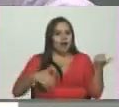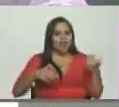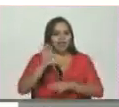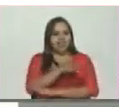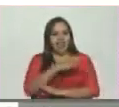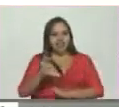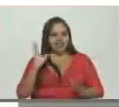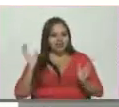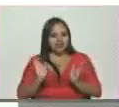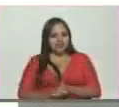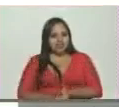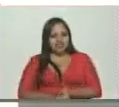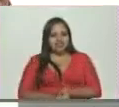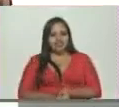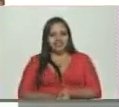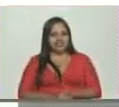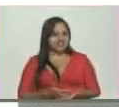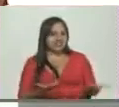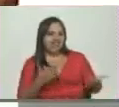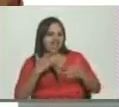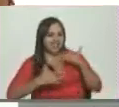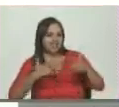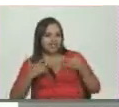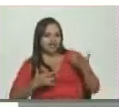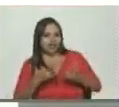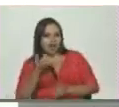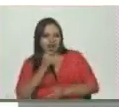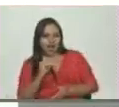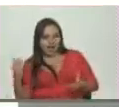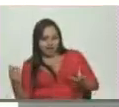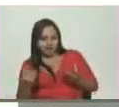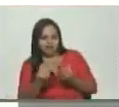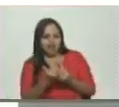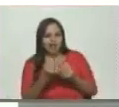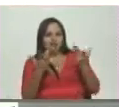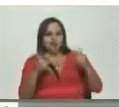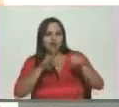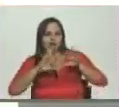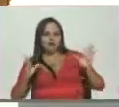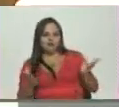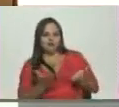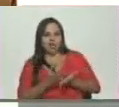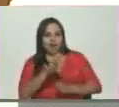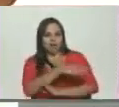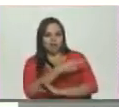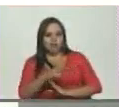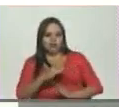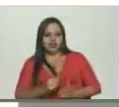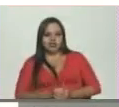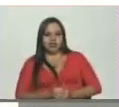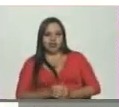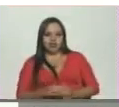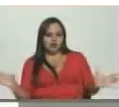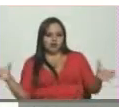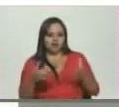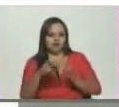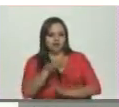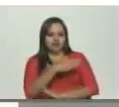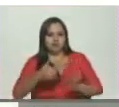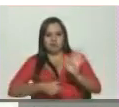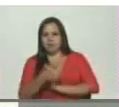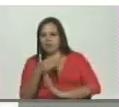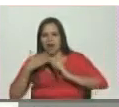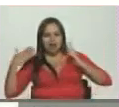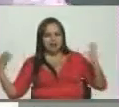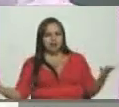¿Qué sintió Francisco Pacheco al tener este récord Guinness? Mira, no, como la orquesta más grande, sí, del mundo. Espectacular,